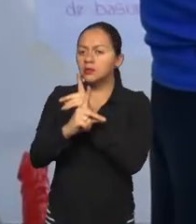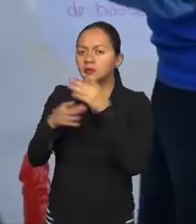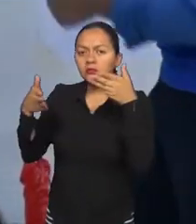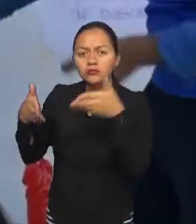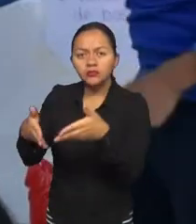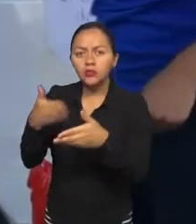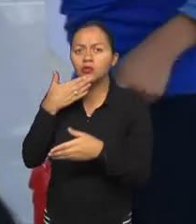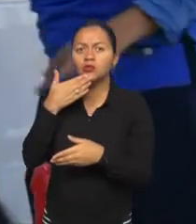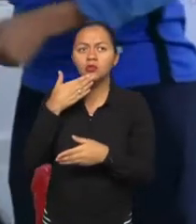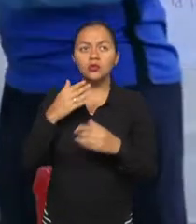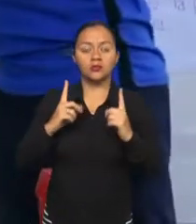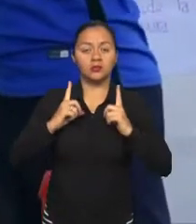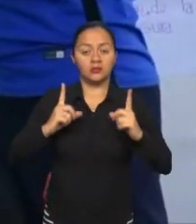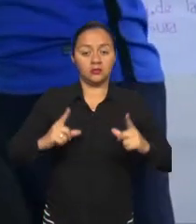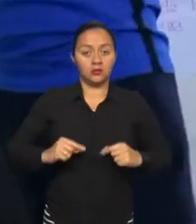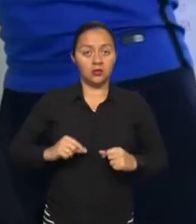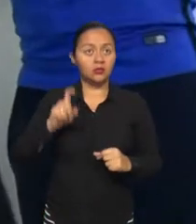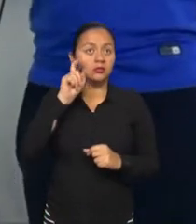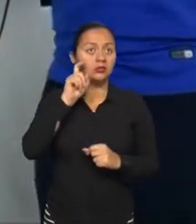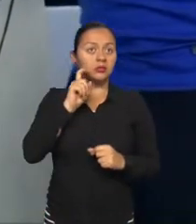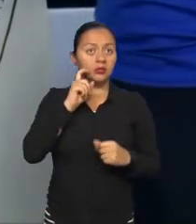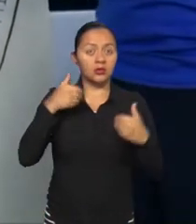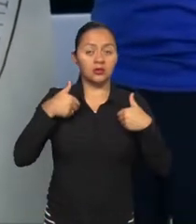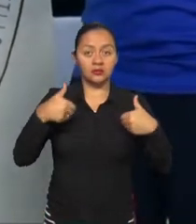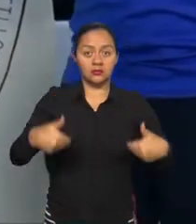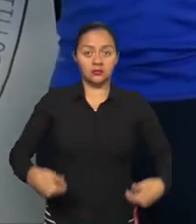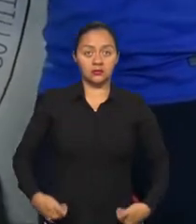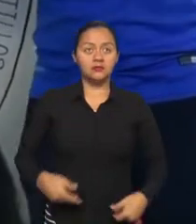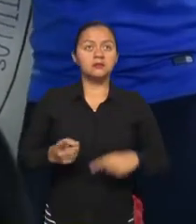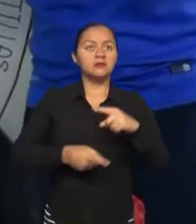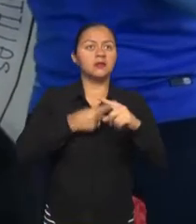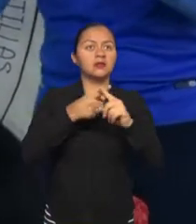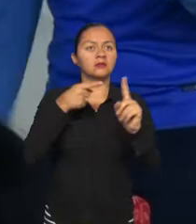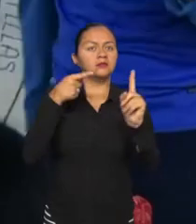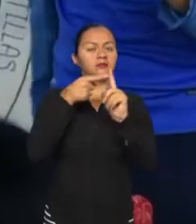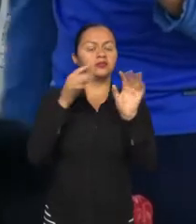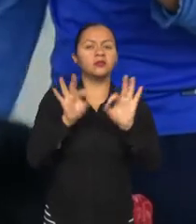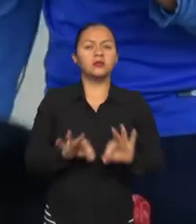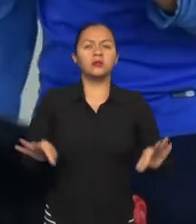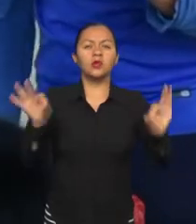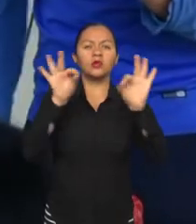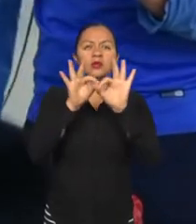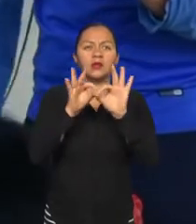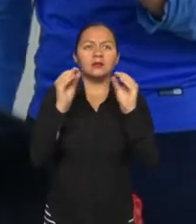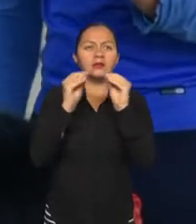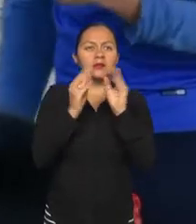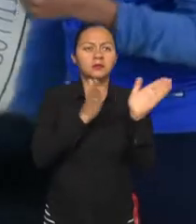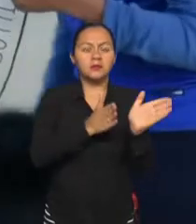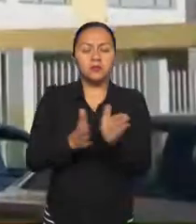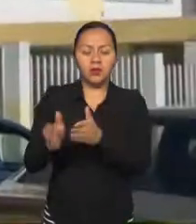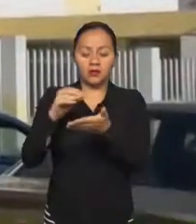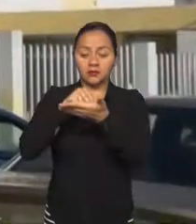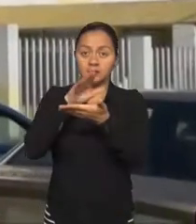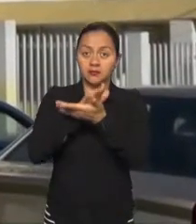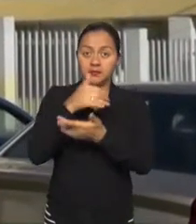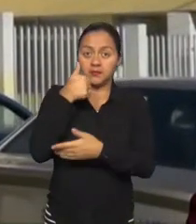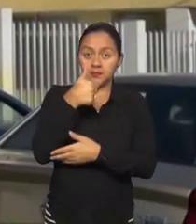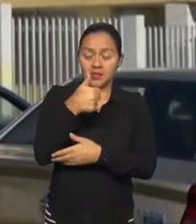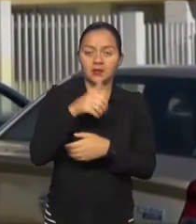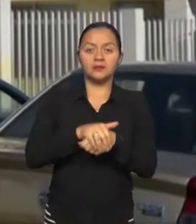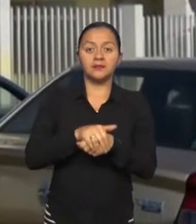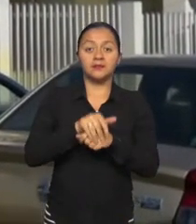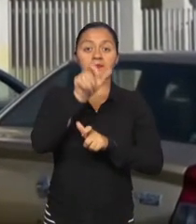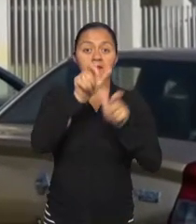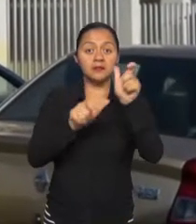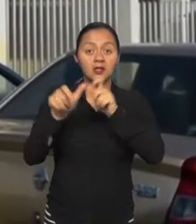sexual y reproductiva de este grupo poblacional es uno de los aspectos que se debe fortalecer en el sistema. Las personas con